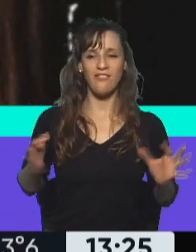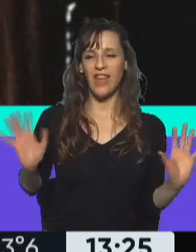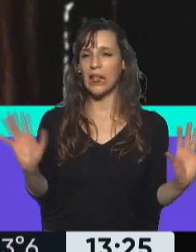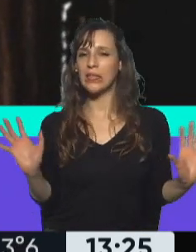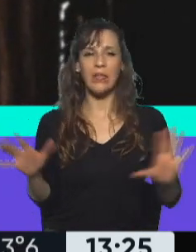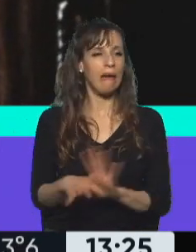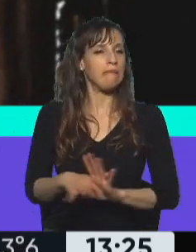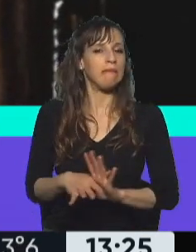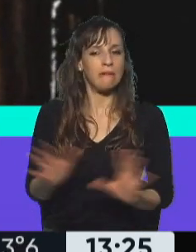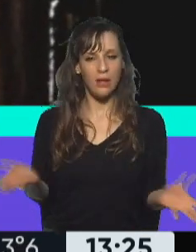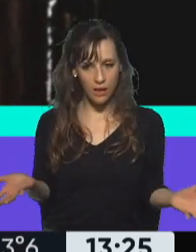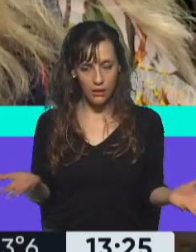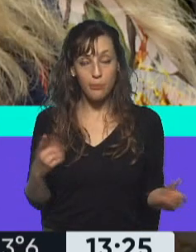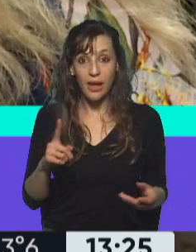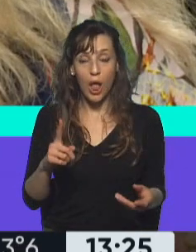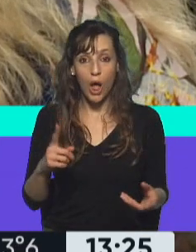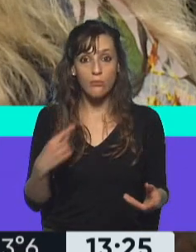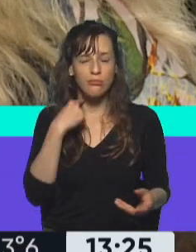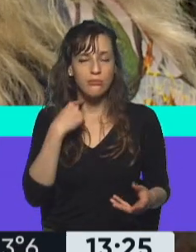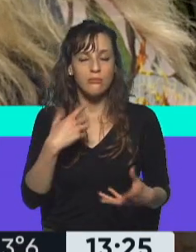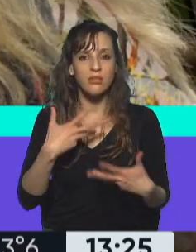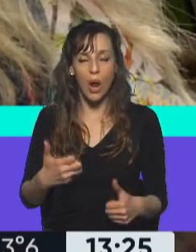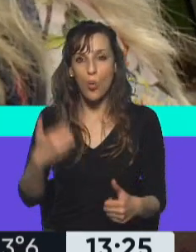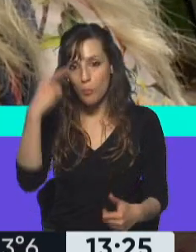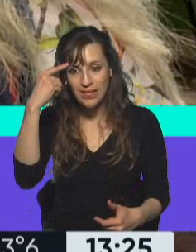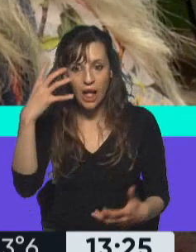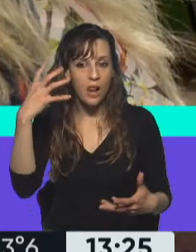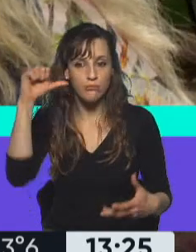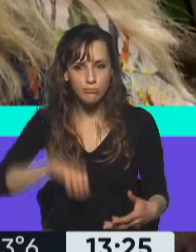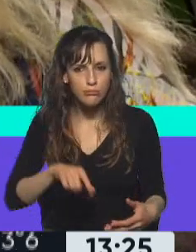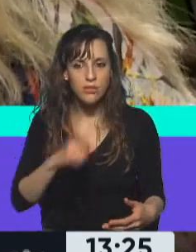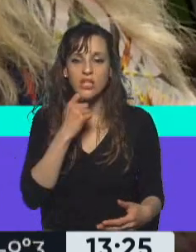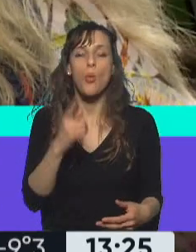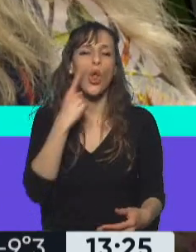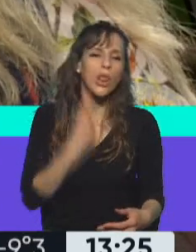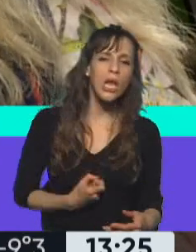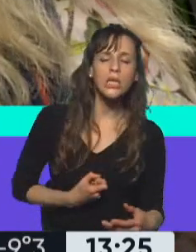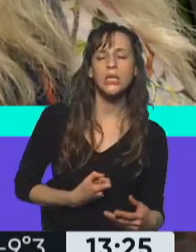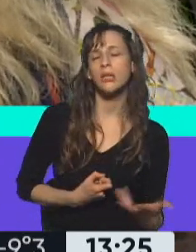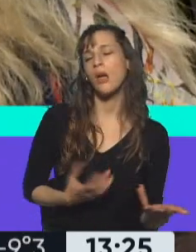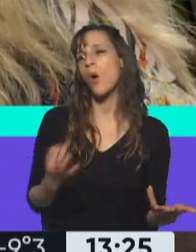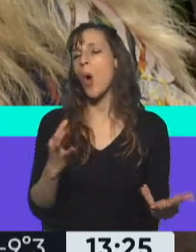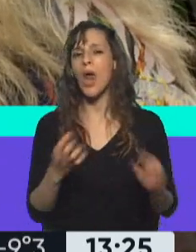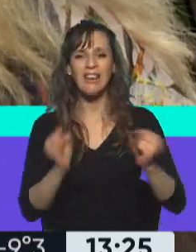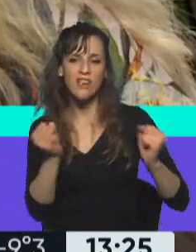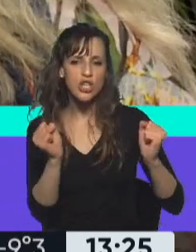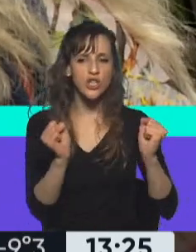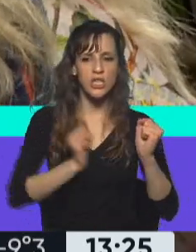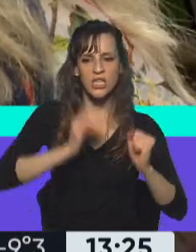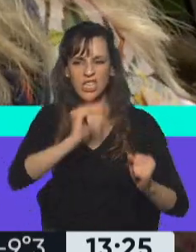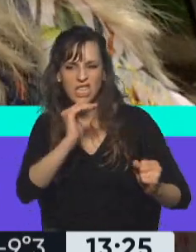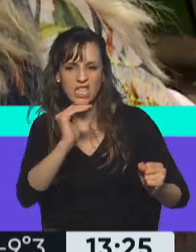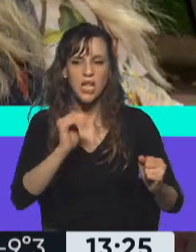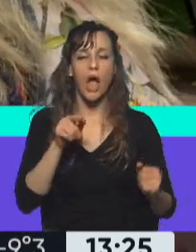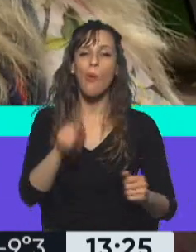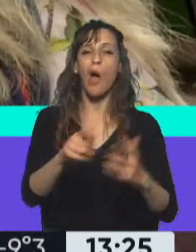nadie. Entonces, si estás muy mal, triste, o si hablas un poco fuerte porque estás nerviosa, sos